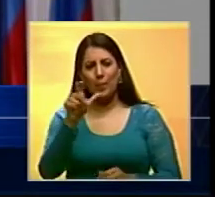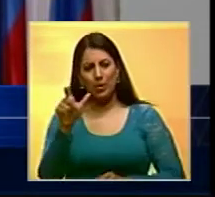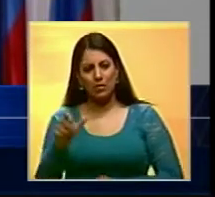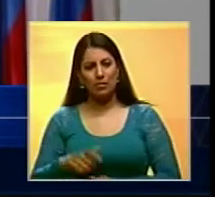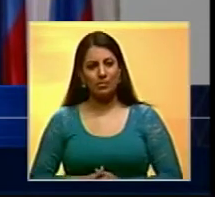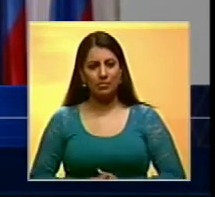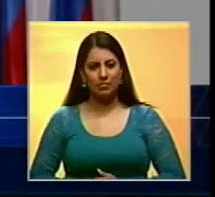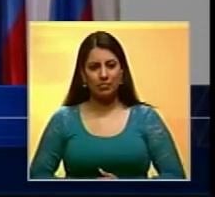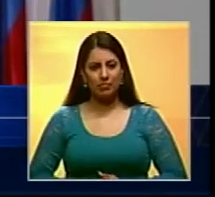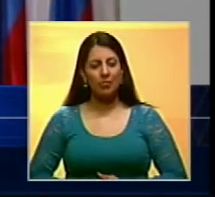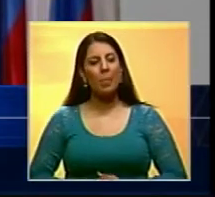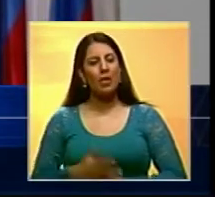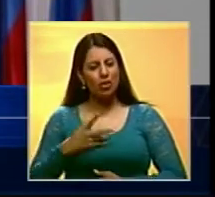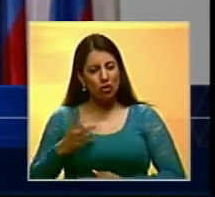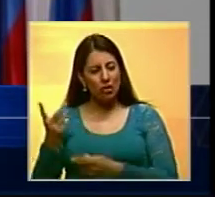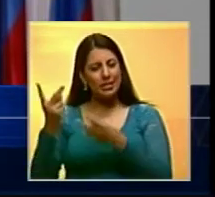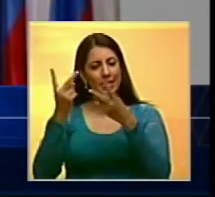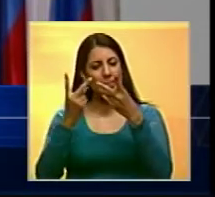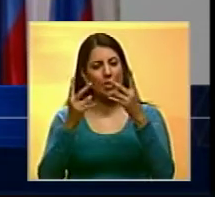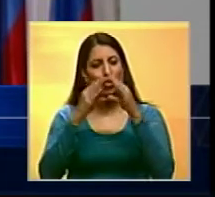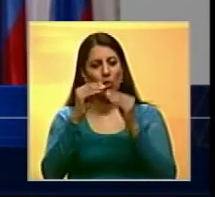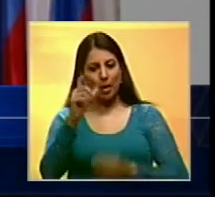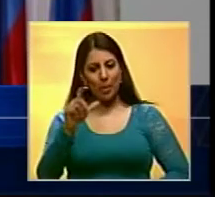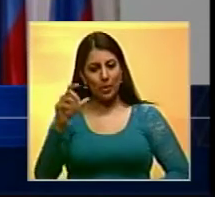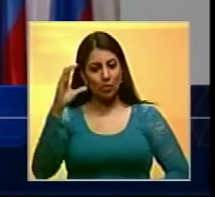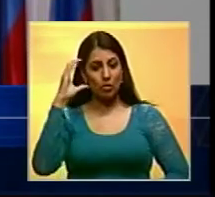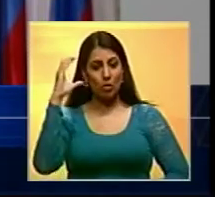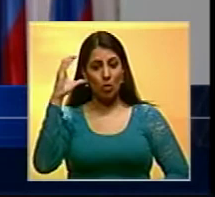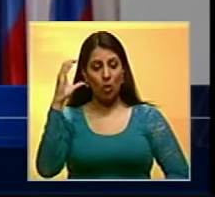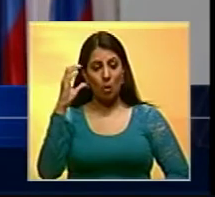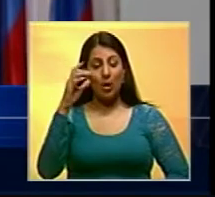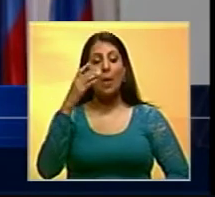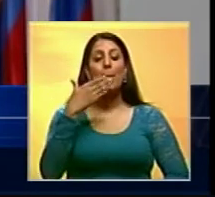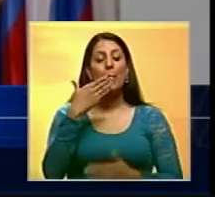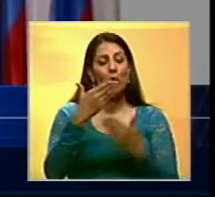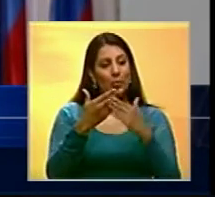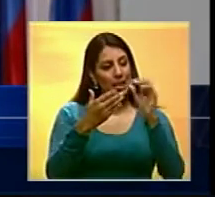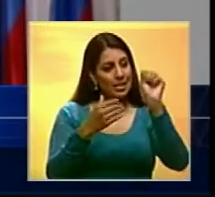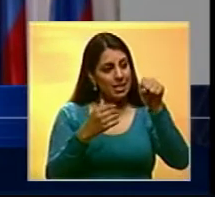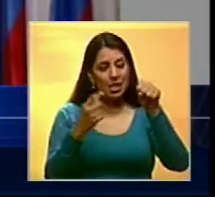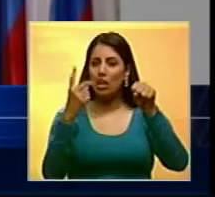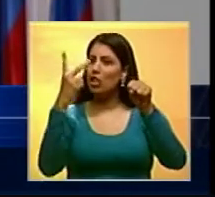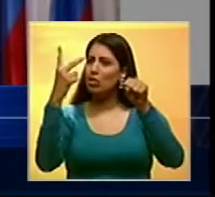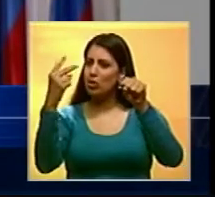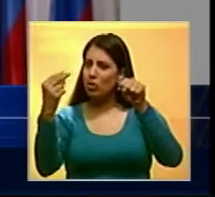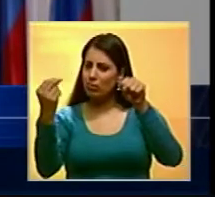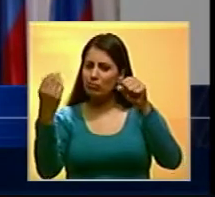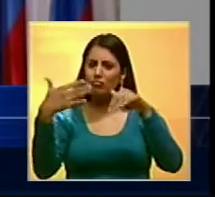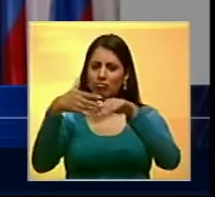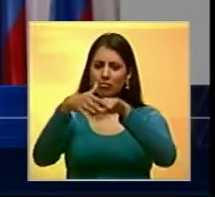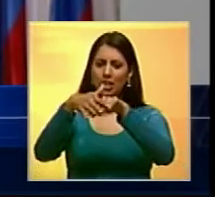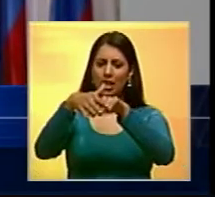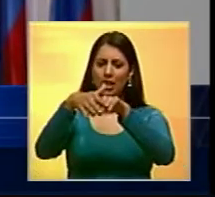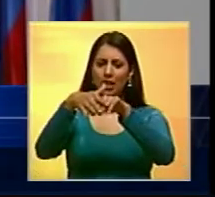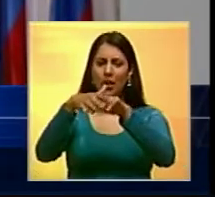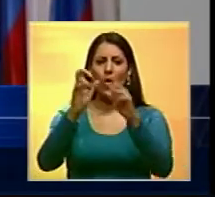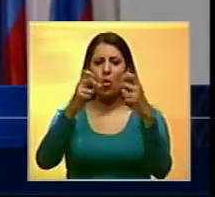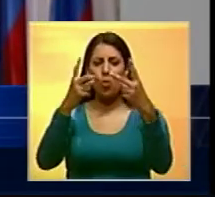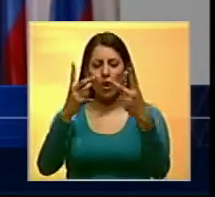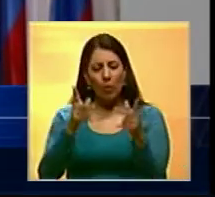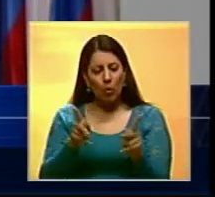sectores. Invito a todos los colombianos, a los promotores del sí y del no, a que le demos